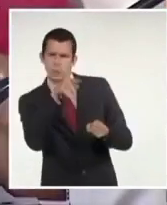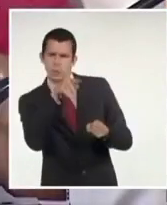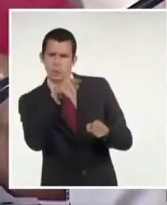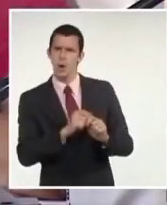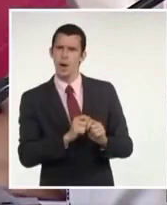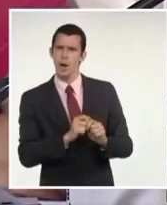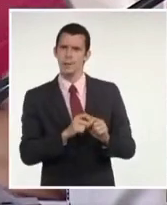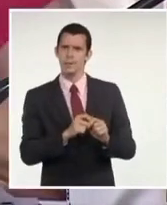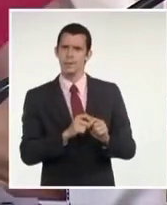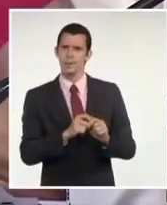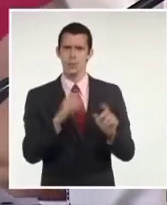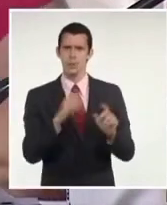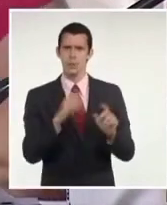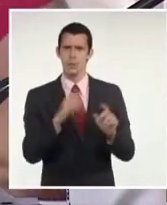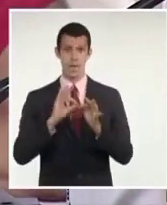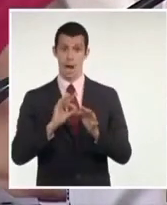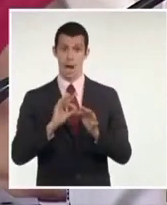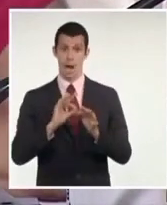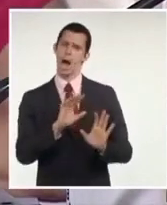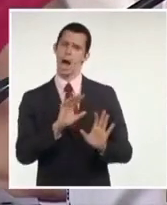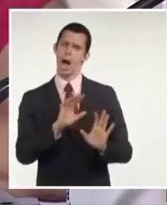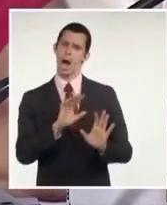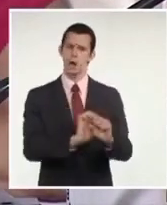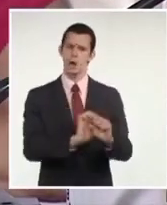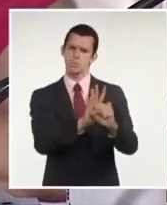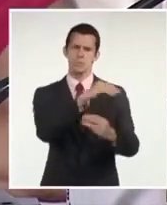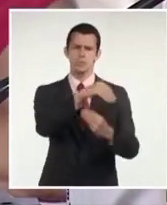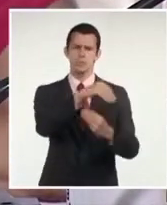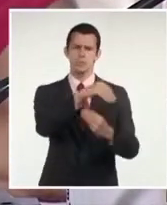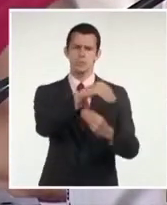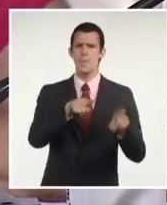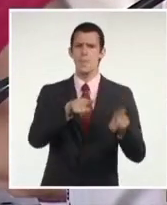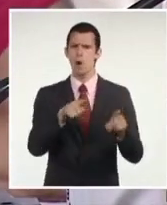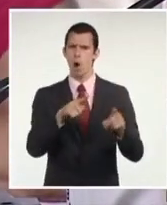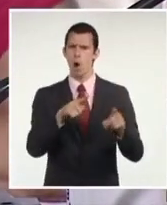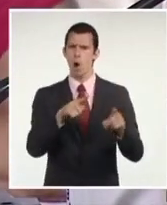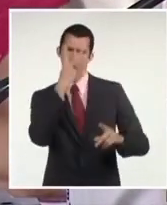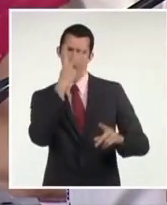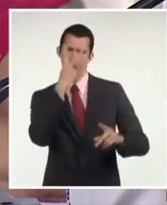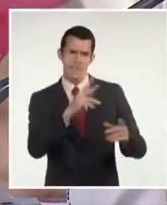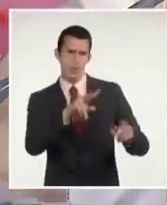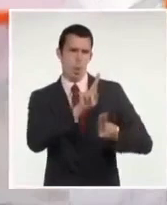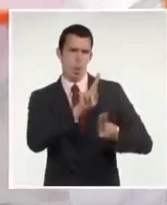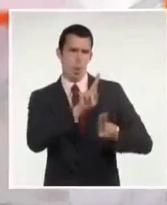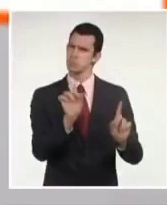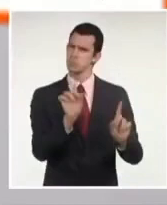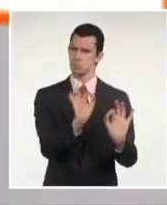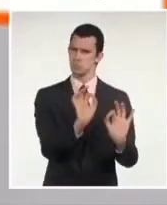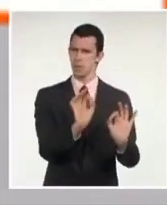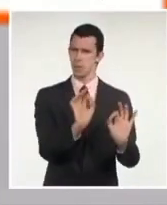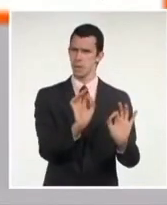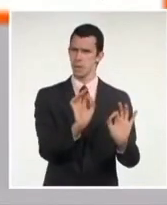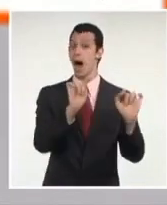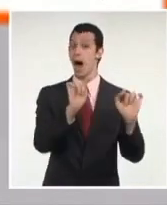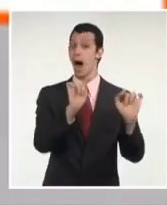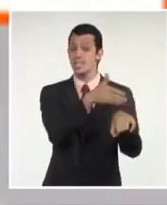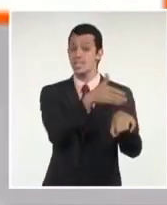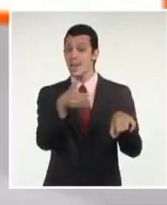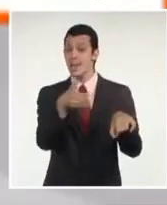Como ven en la otra diapo, es una variante que hoy por hoy es la más transmisible de todas. Es decir, se impone